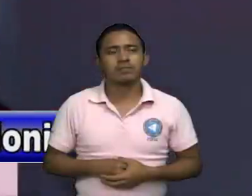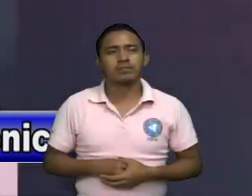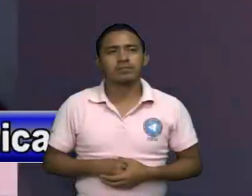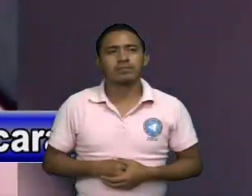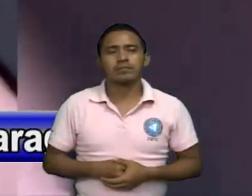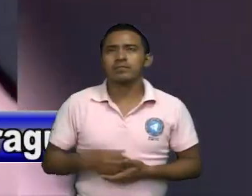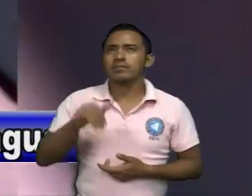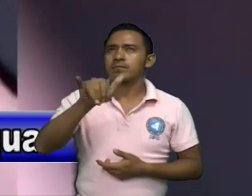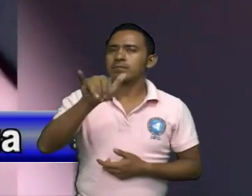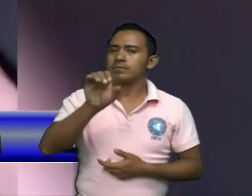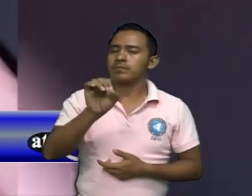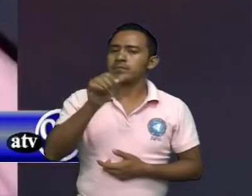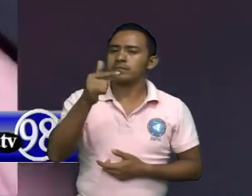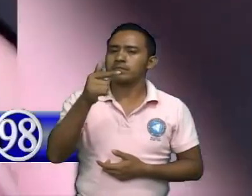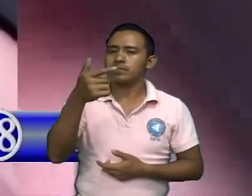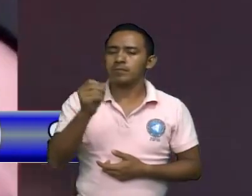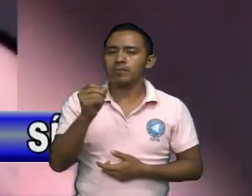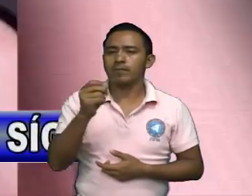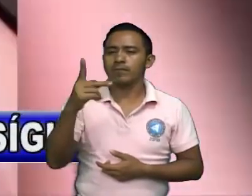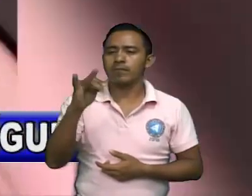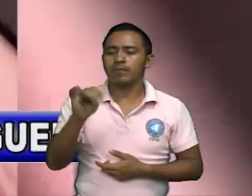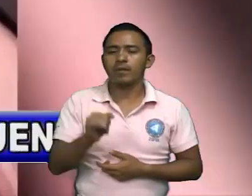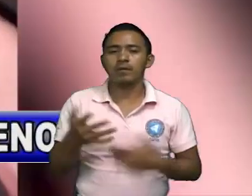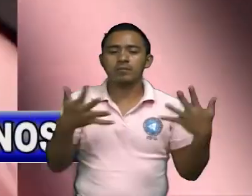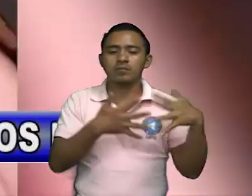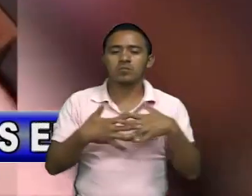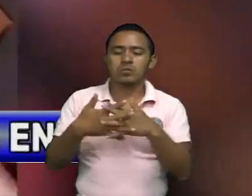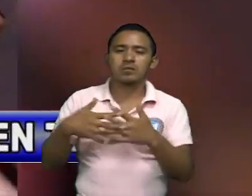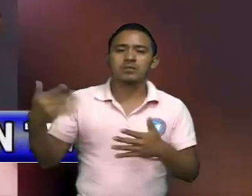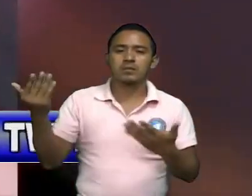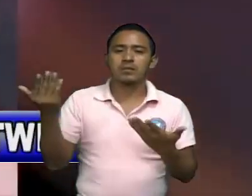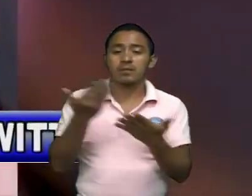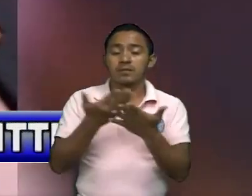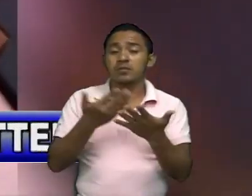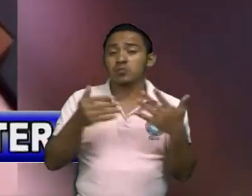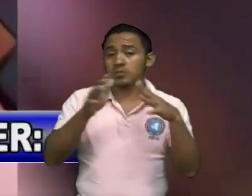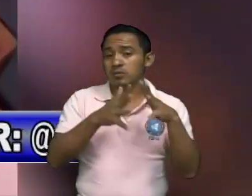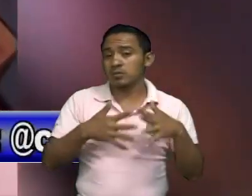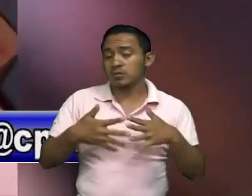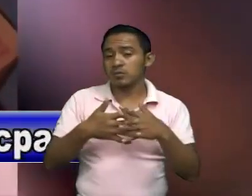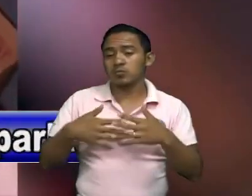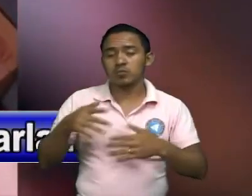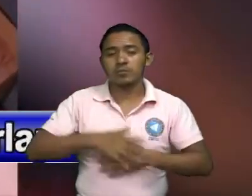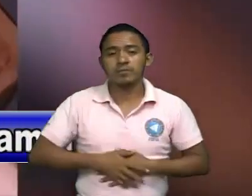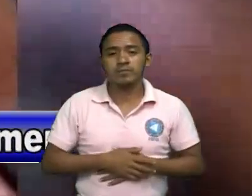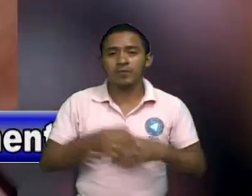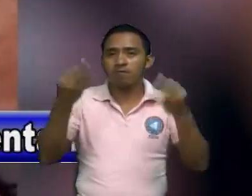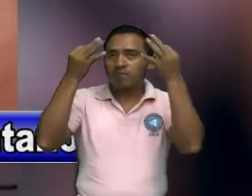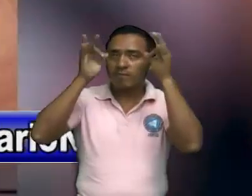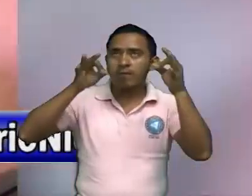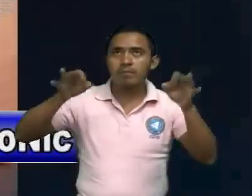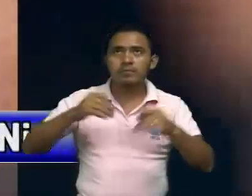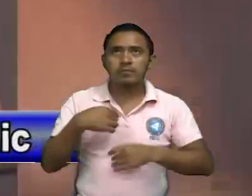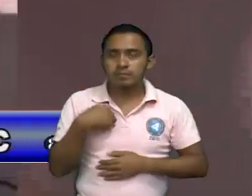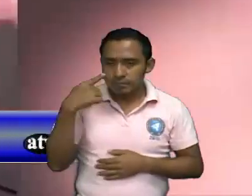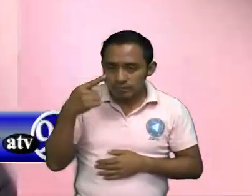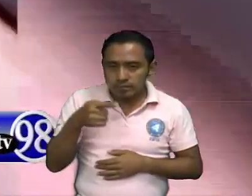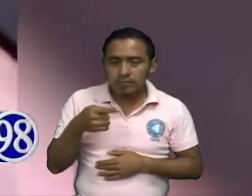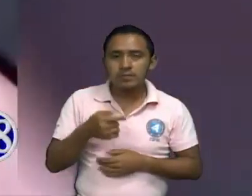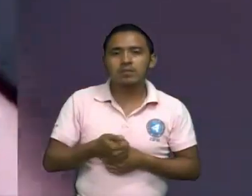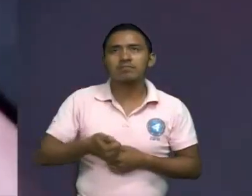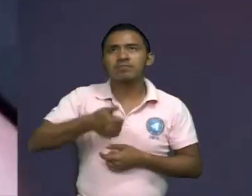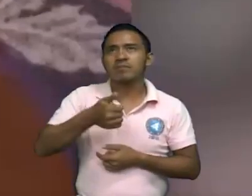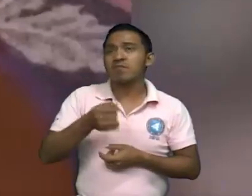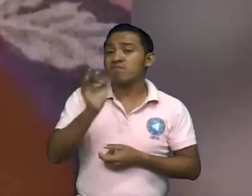Jacob Pina, un estudiante universitario de Massachusetts, Estados Unidos, se hizo viral luego que este subiera a las redes sociales